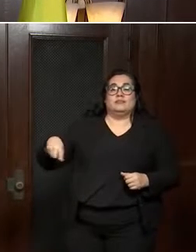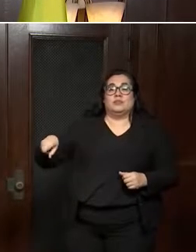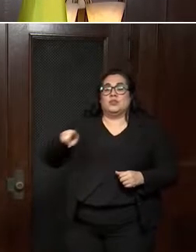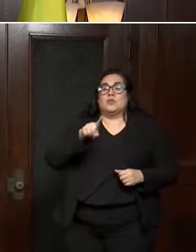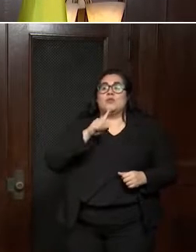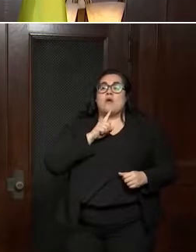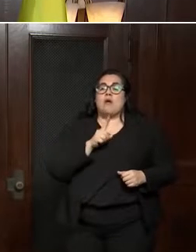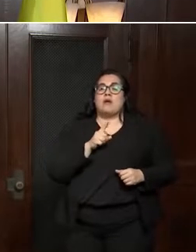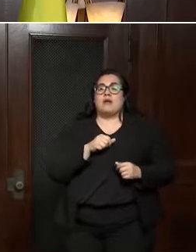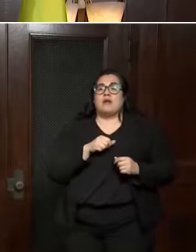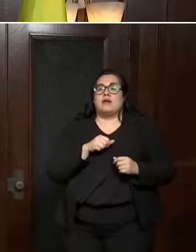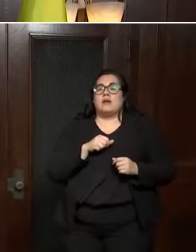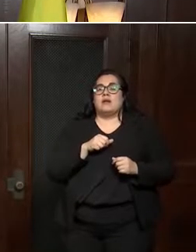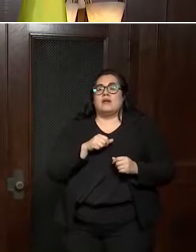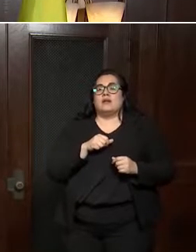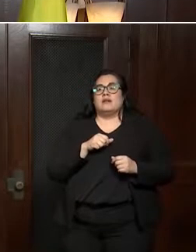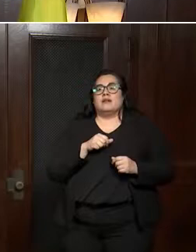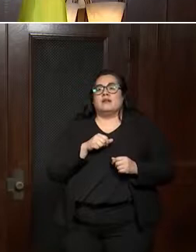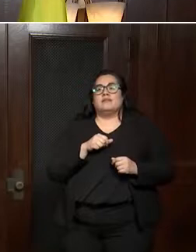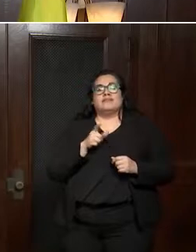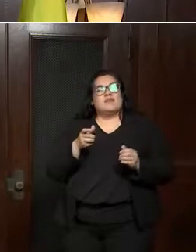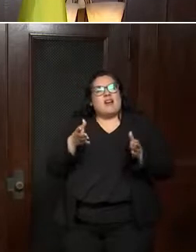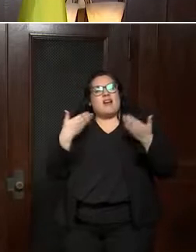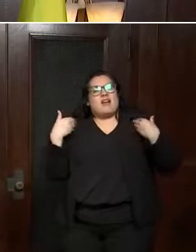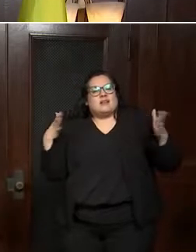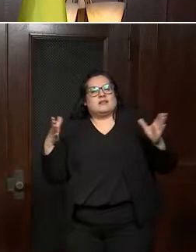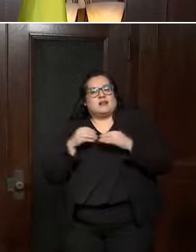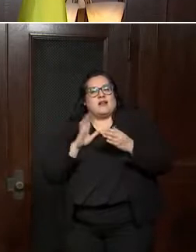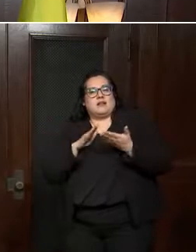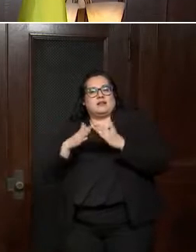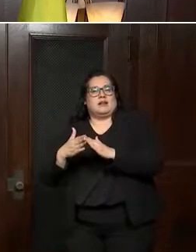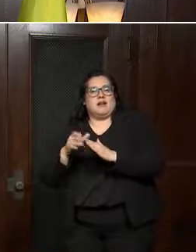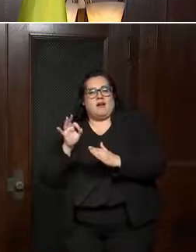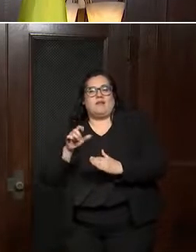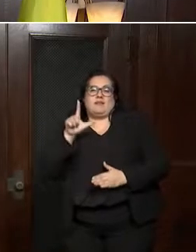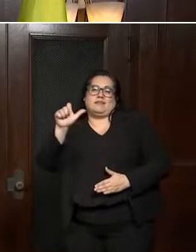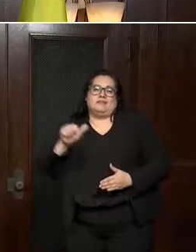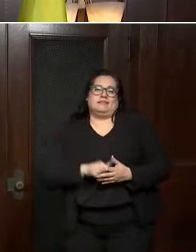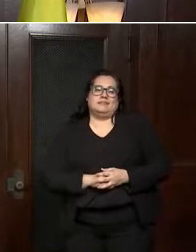Ustedes están ángeles en esta ciudad de Los Ángeles.